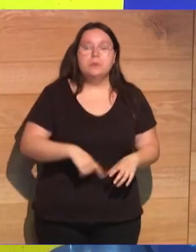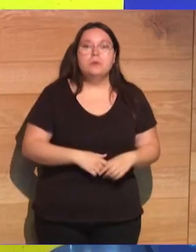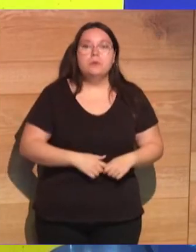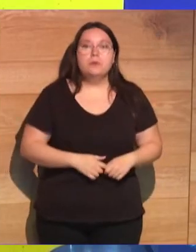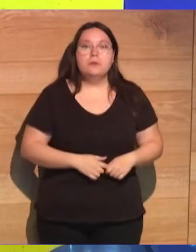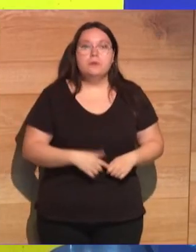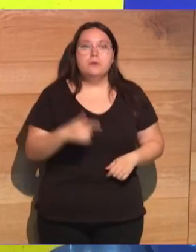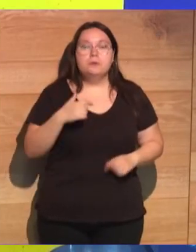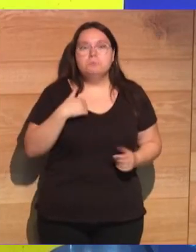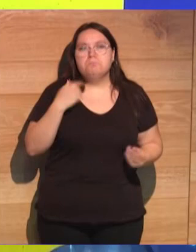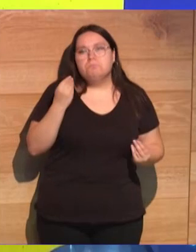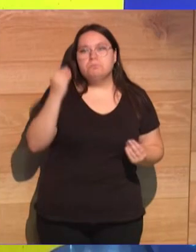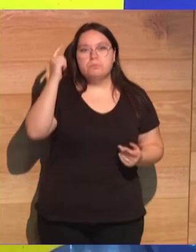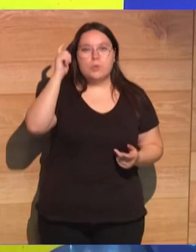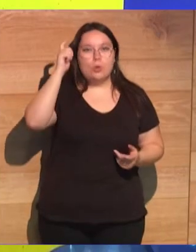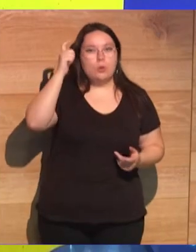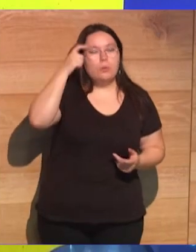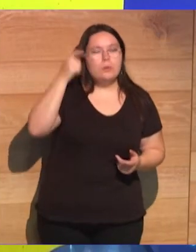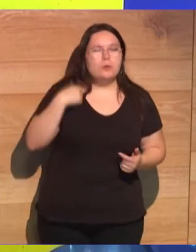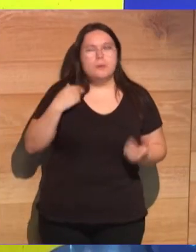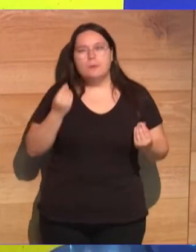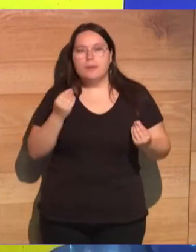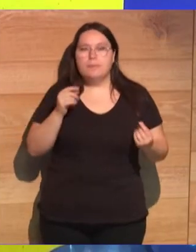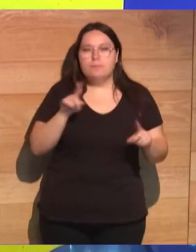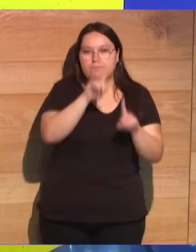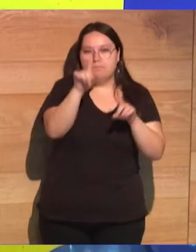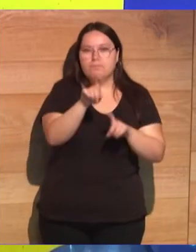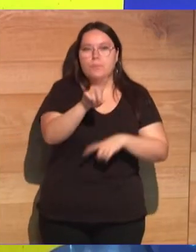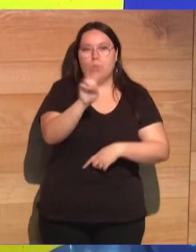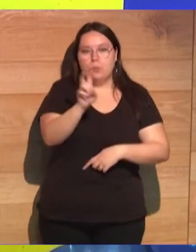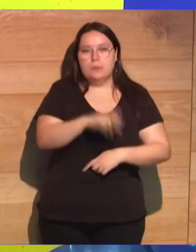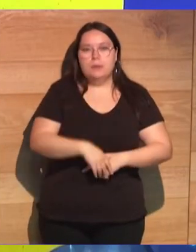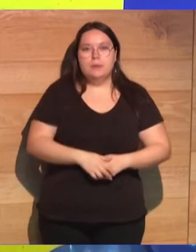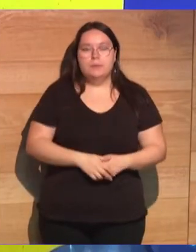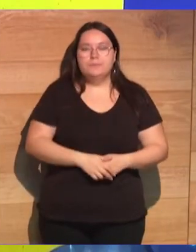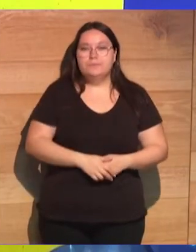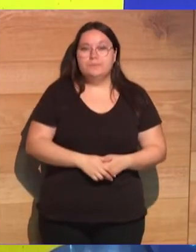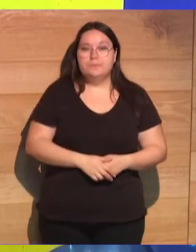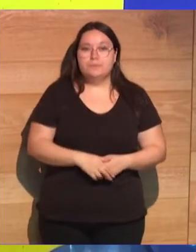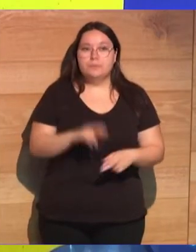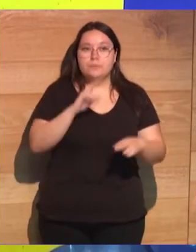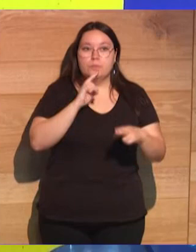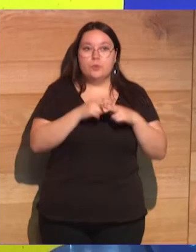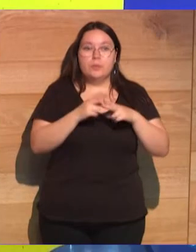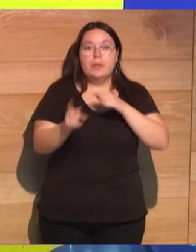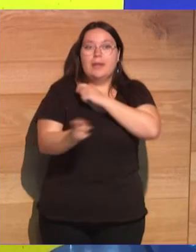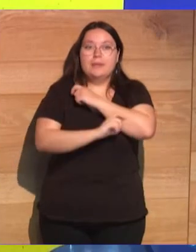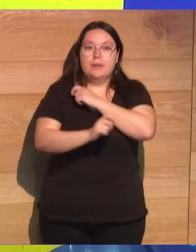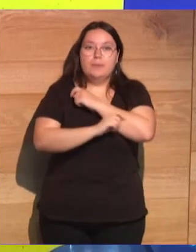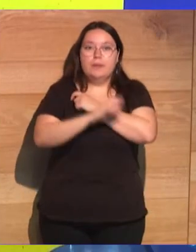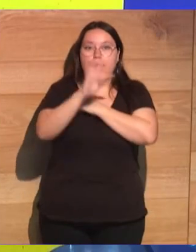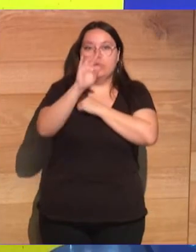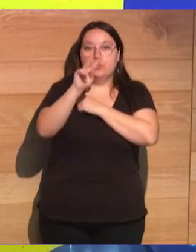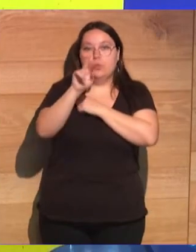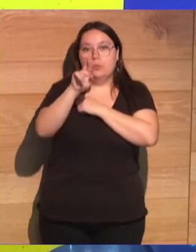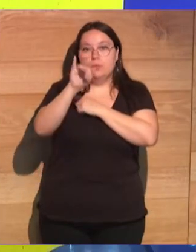digamos, conceptualmente, veo otra cuestión que es lo que se llama la trampa de Turing. Si